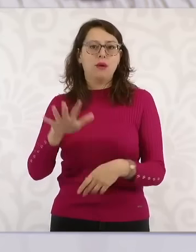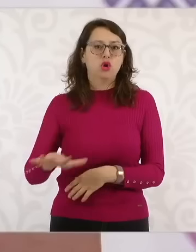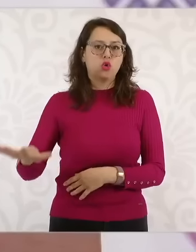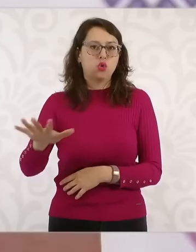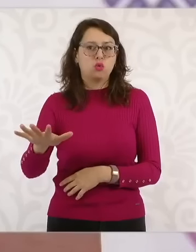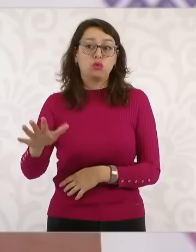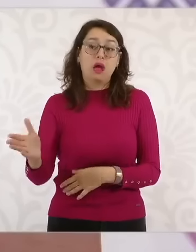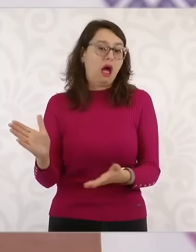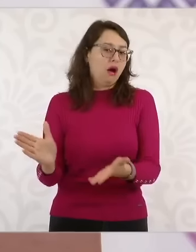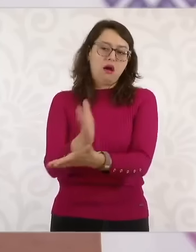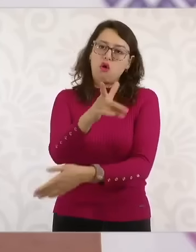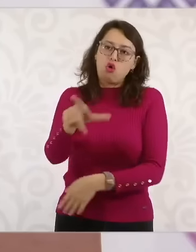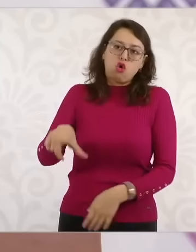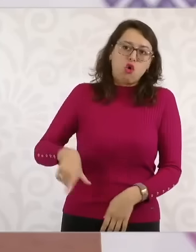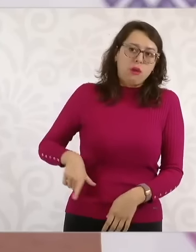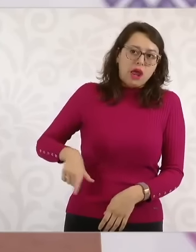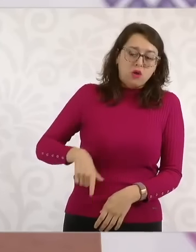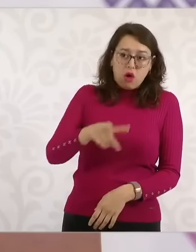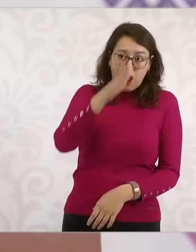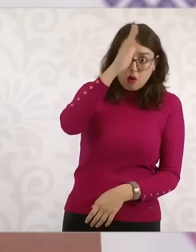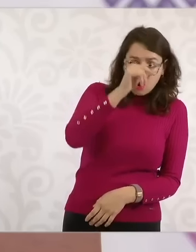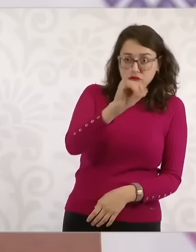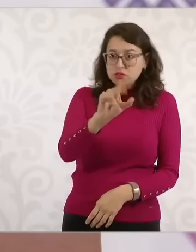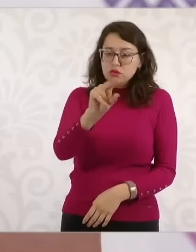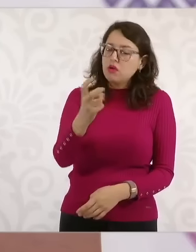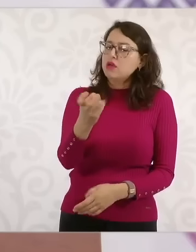no con el régimen